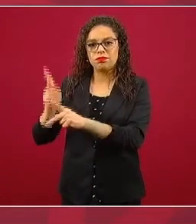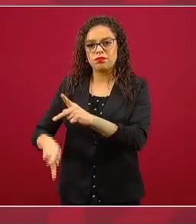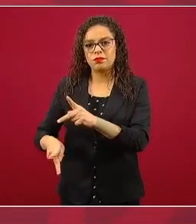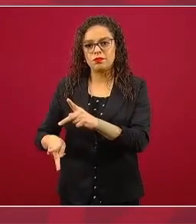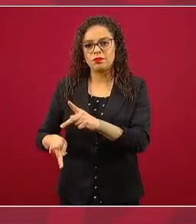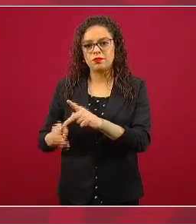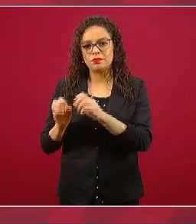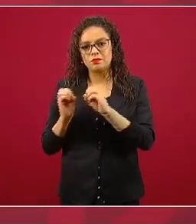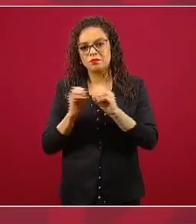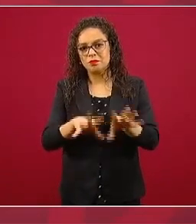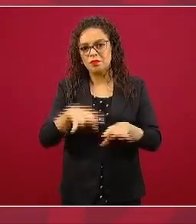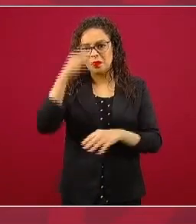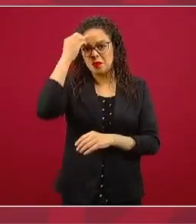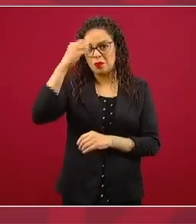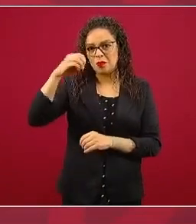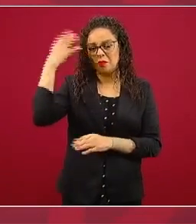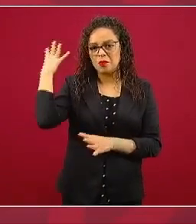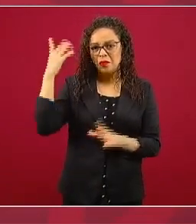por todo el país,